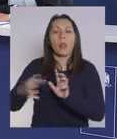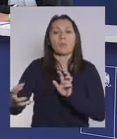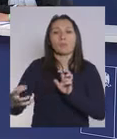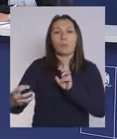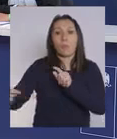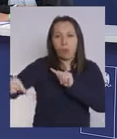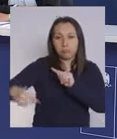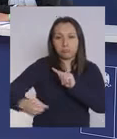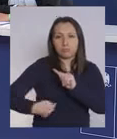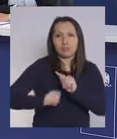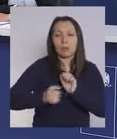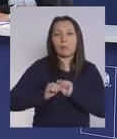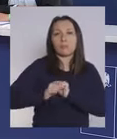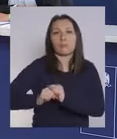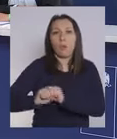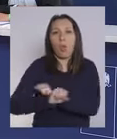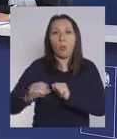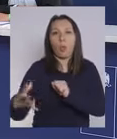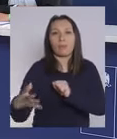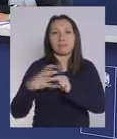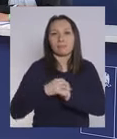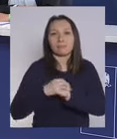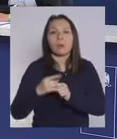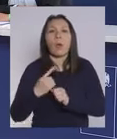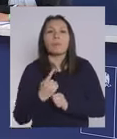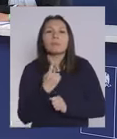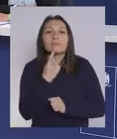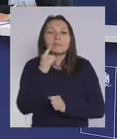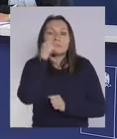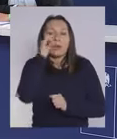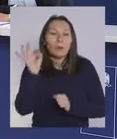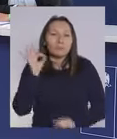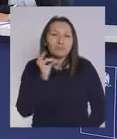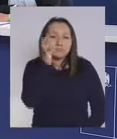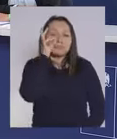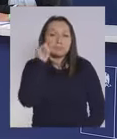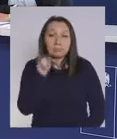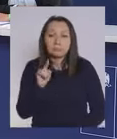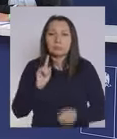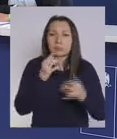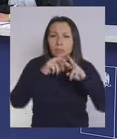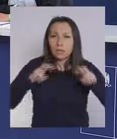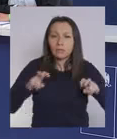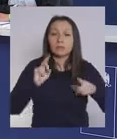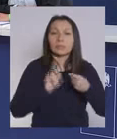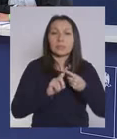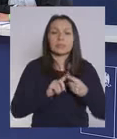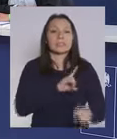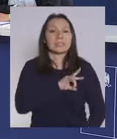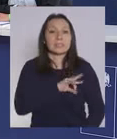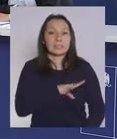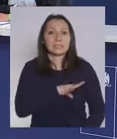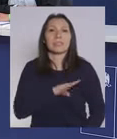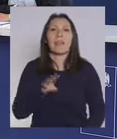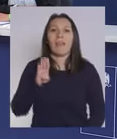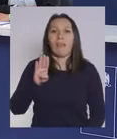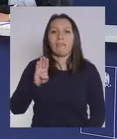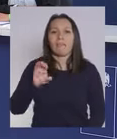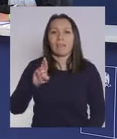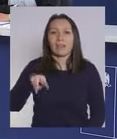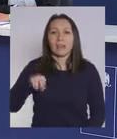una vez que ingresa al organismo, principalmente por la nariz. En esta investigación ha participado un chileno, Sebastián Bernales, y